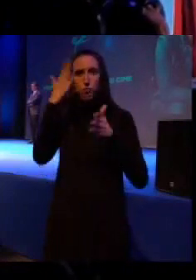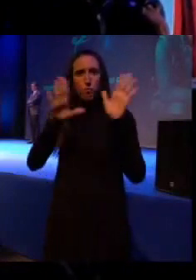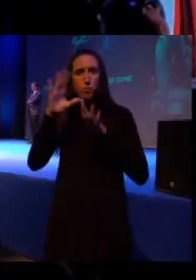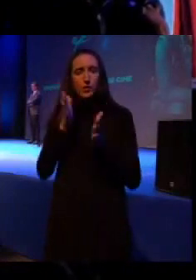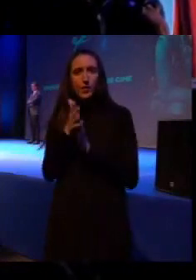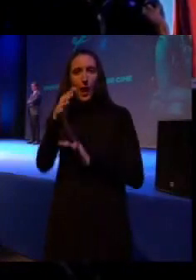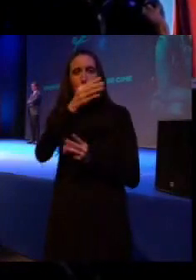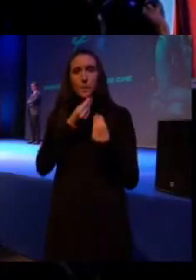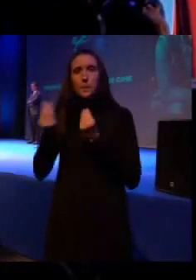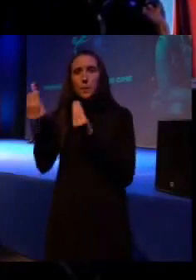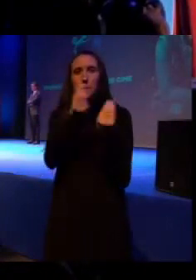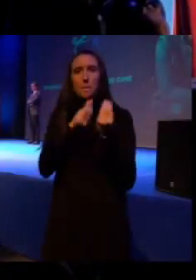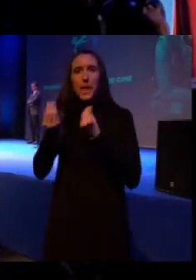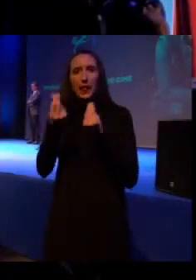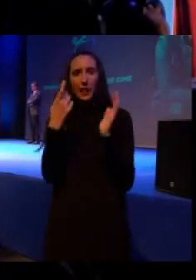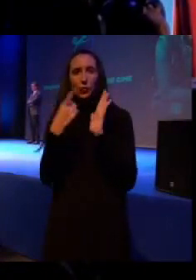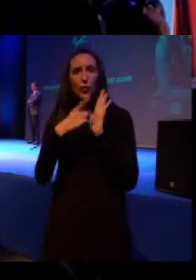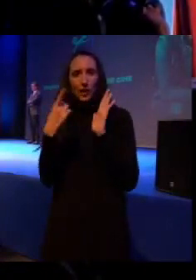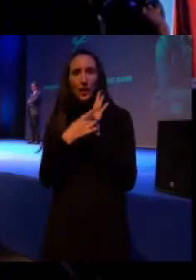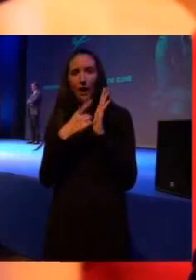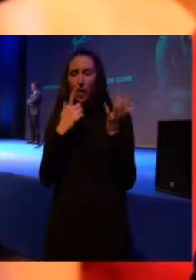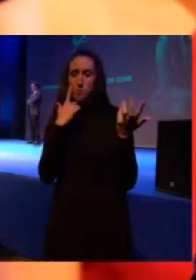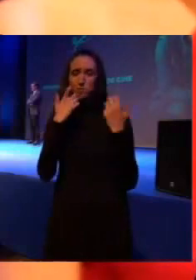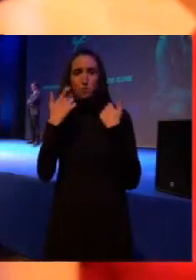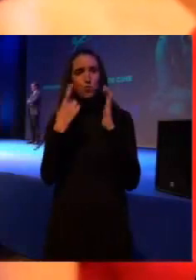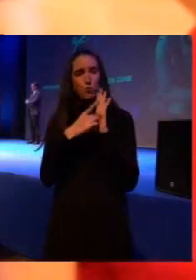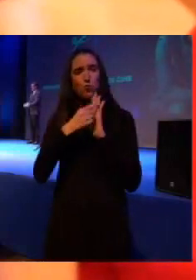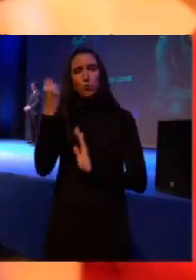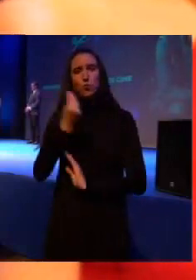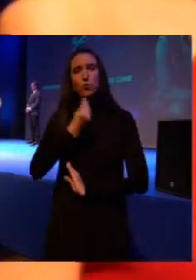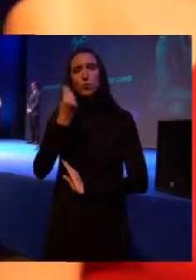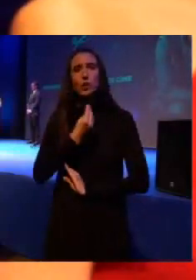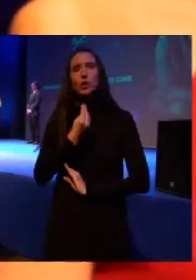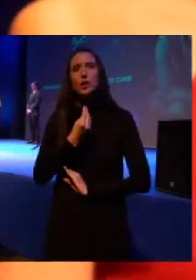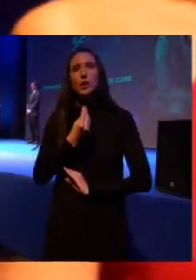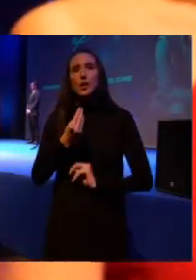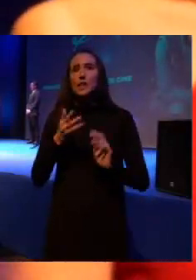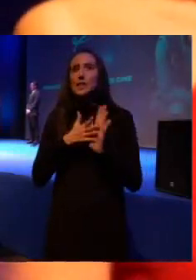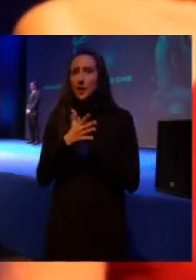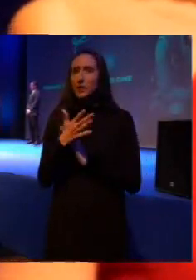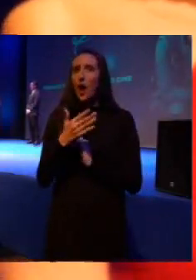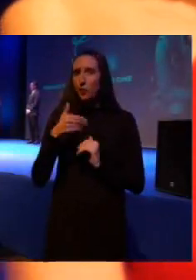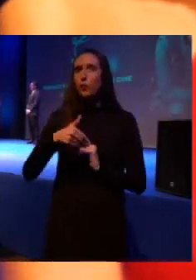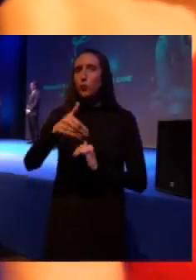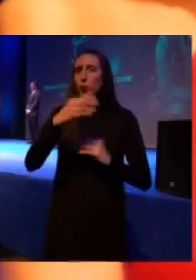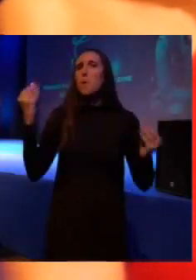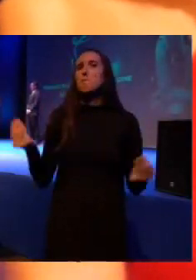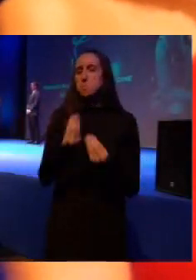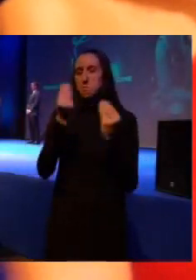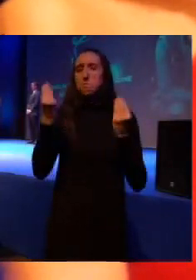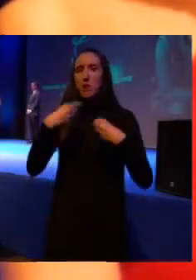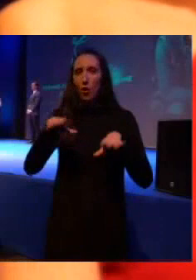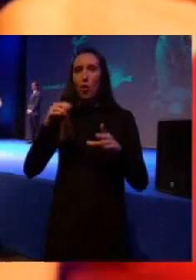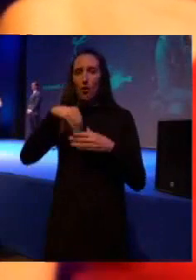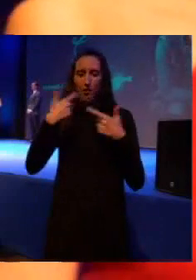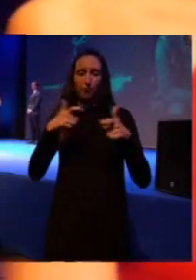respira esa calidad tan impresionante de esos trabajos, es que nos queda mucho futuro dentro del